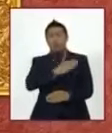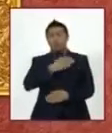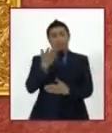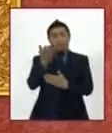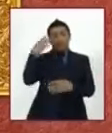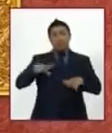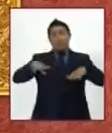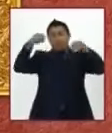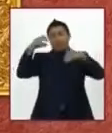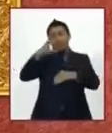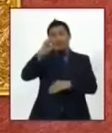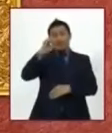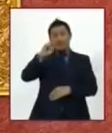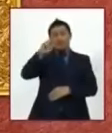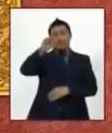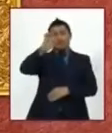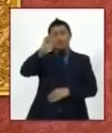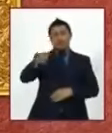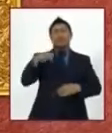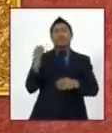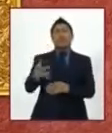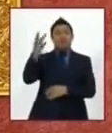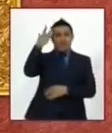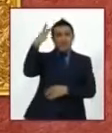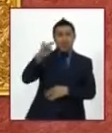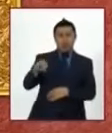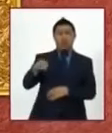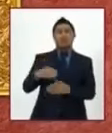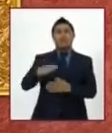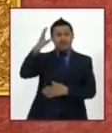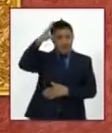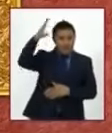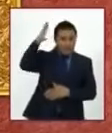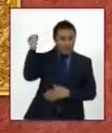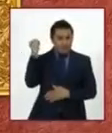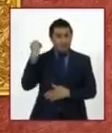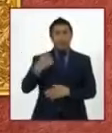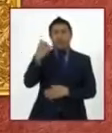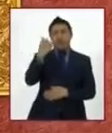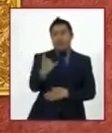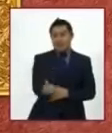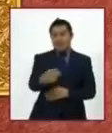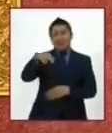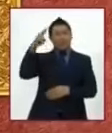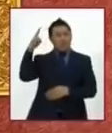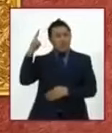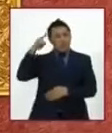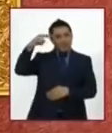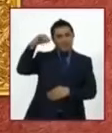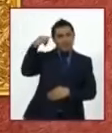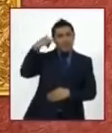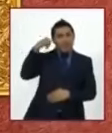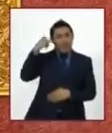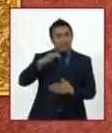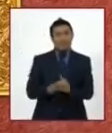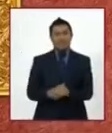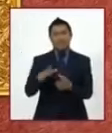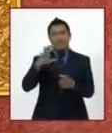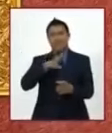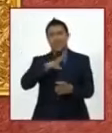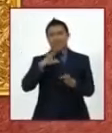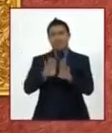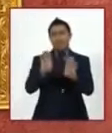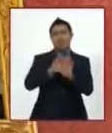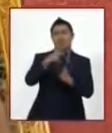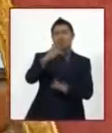Cortés, en Cuernavaca, Morelos, y la Casa de Montejo, en Mérida, Yucatán, pertenecen a la corriente artística del